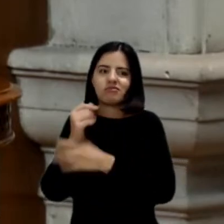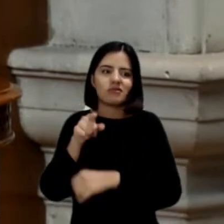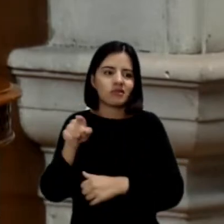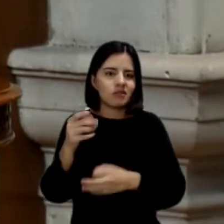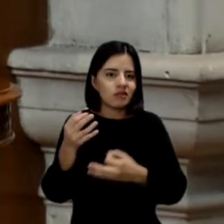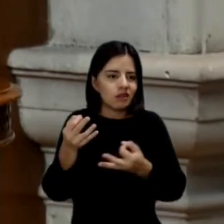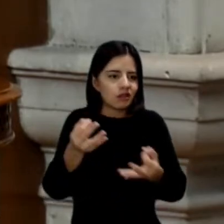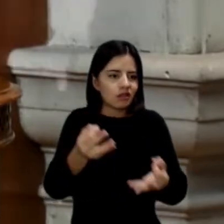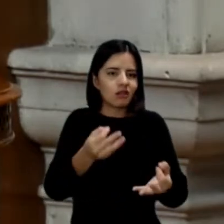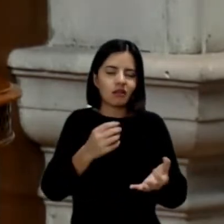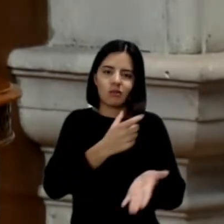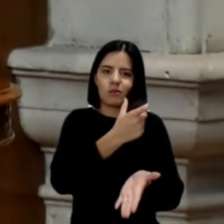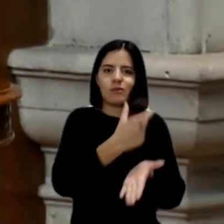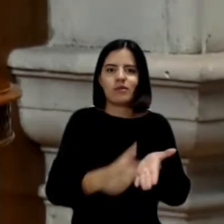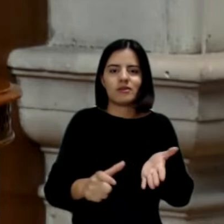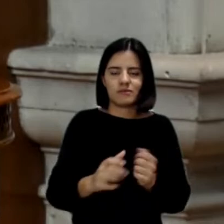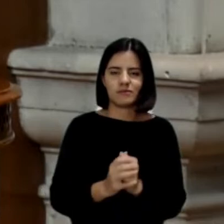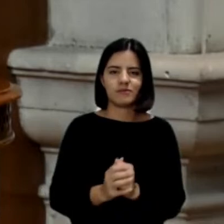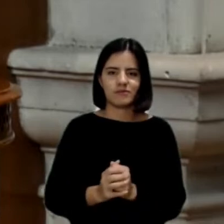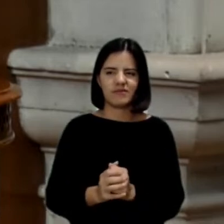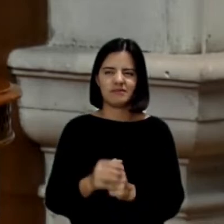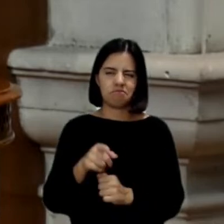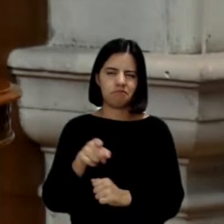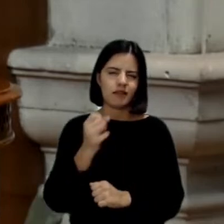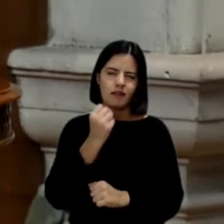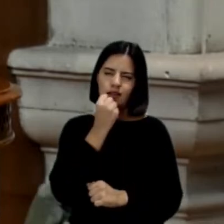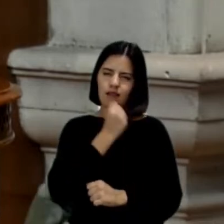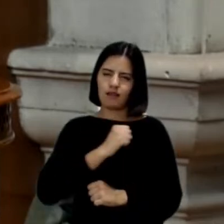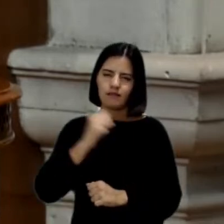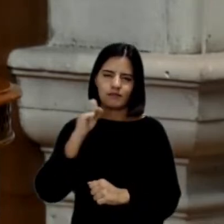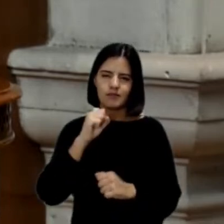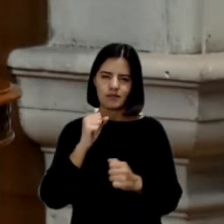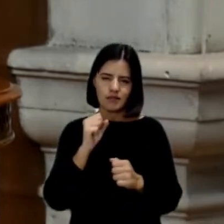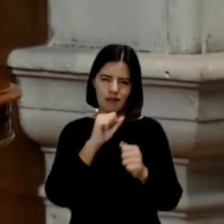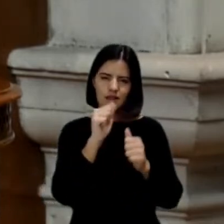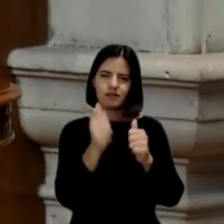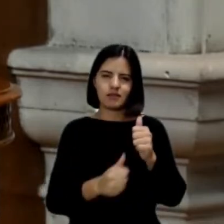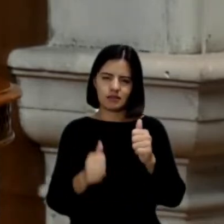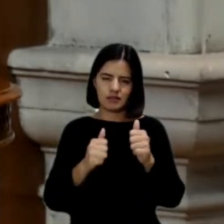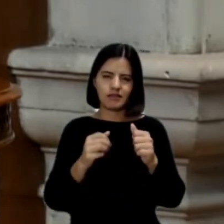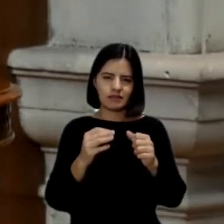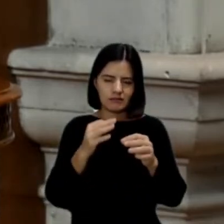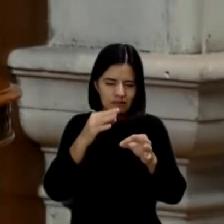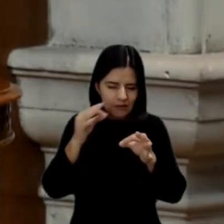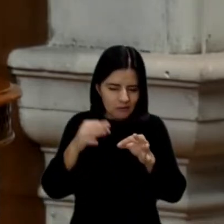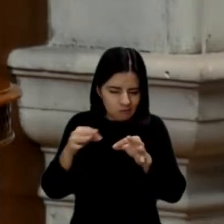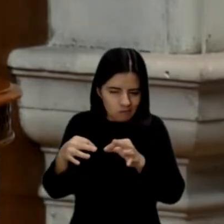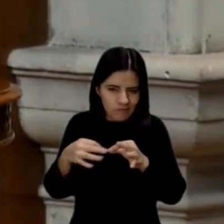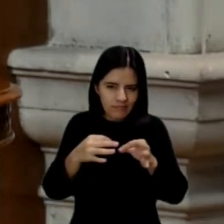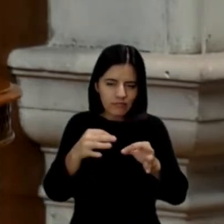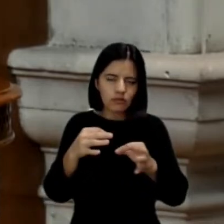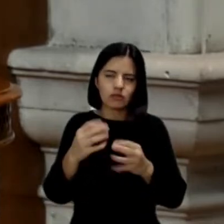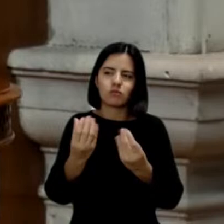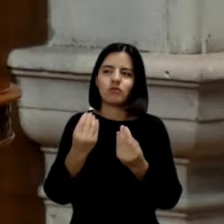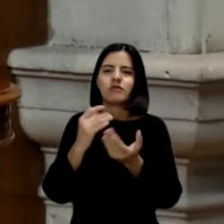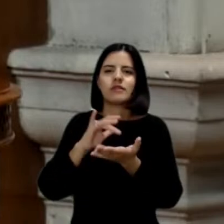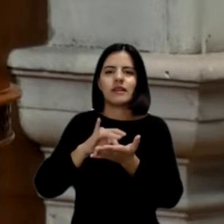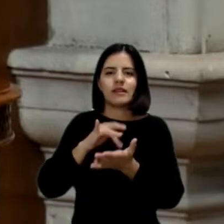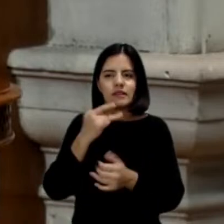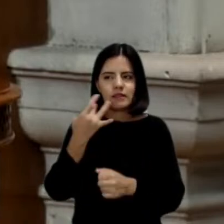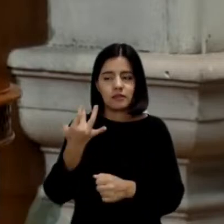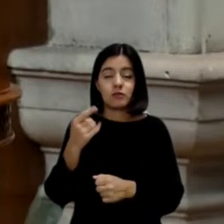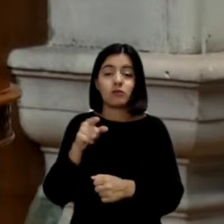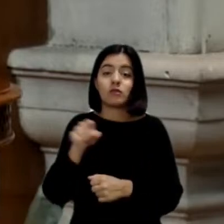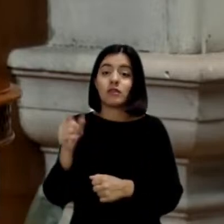A nuestras maestras y maestros artesanos del rebozo, les reconocemos y les agradecemos por hacer de esta